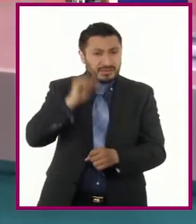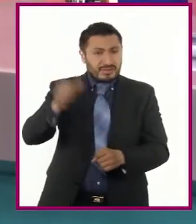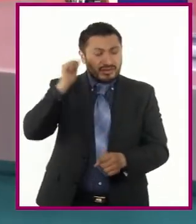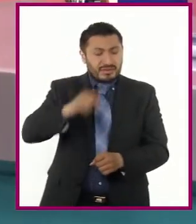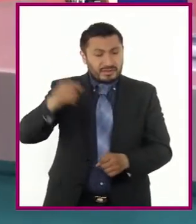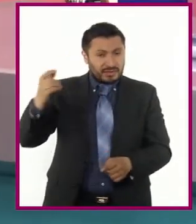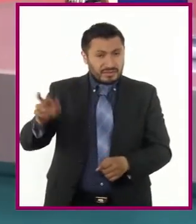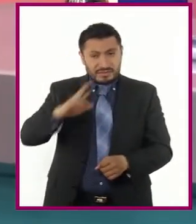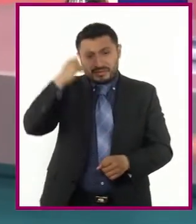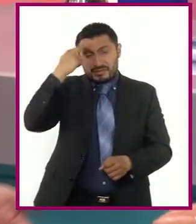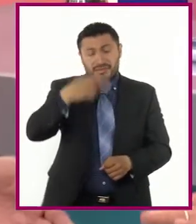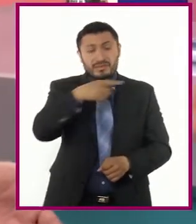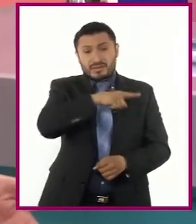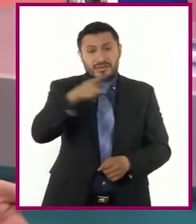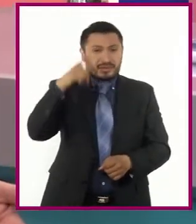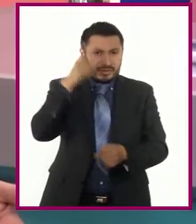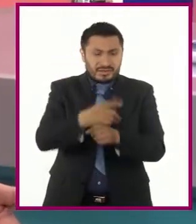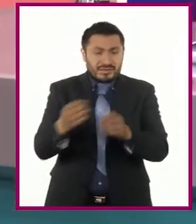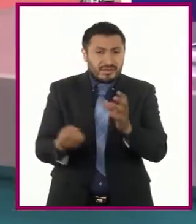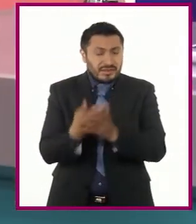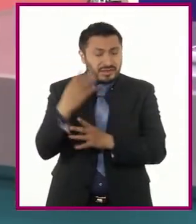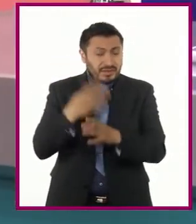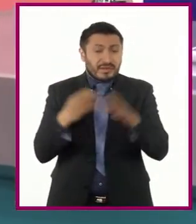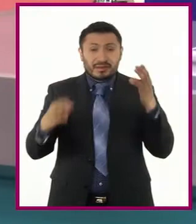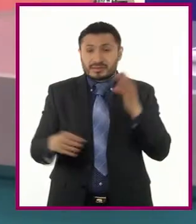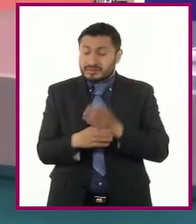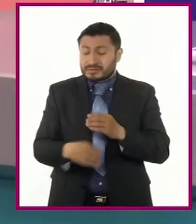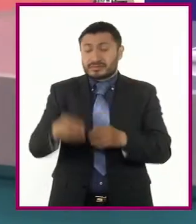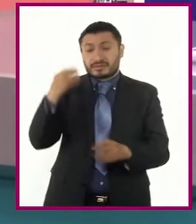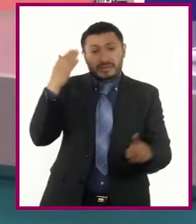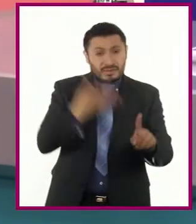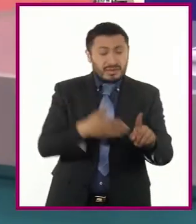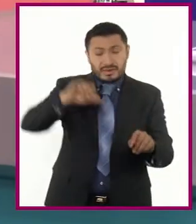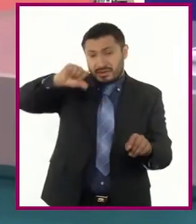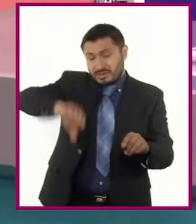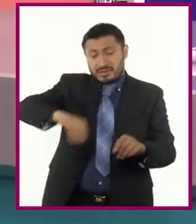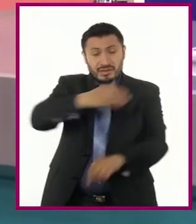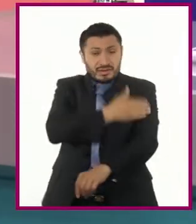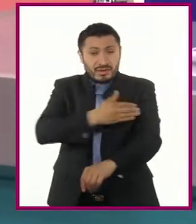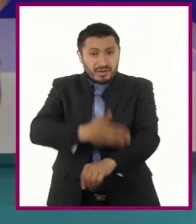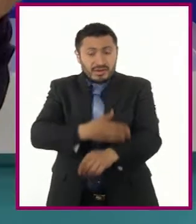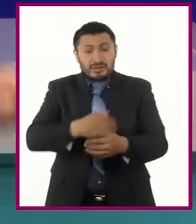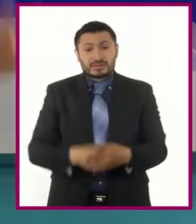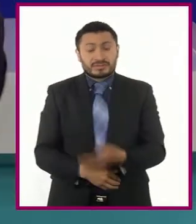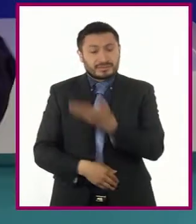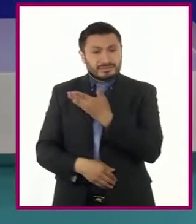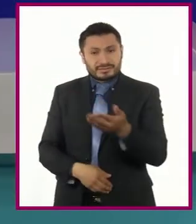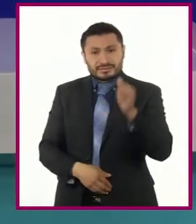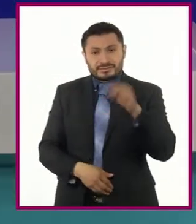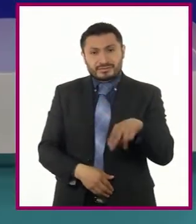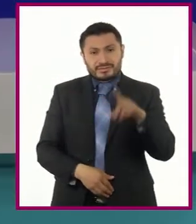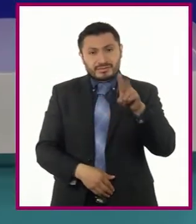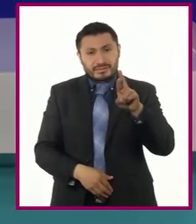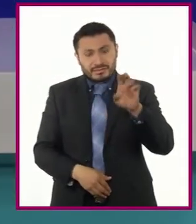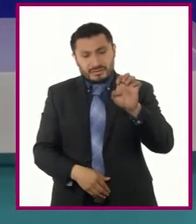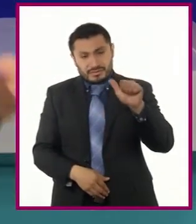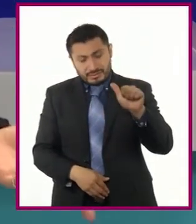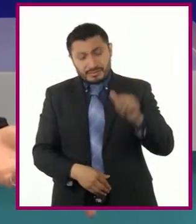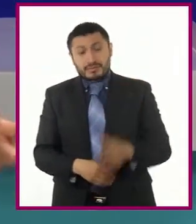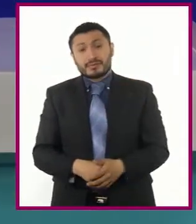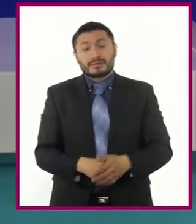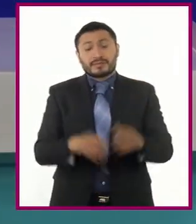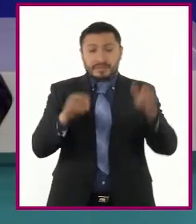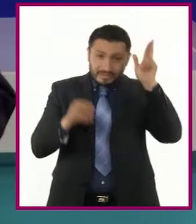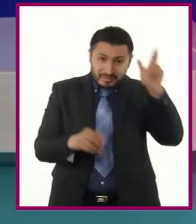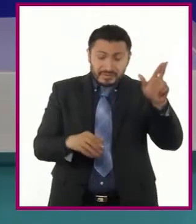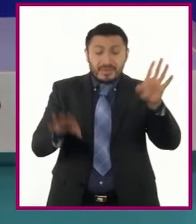y les permita descubrir nuevos horizontes. En esta misión me acompaña Andrea Yanalte Sánchez Amarrón. ¿Qué